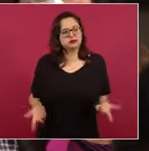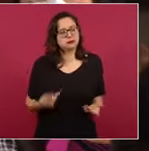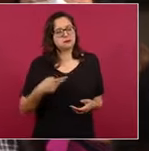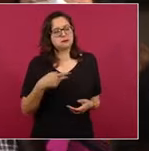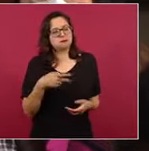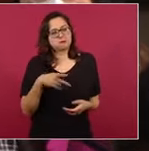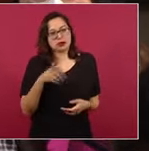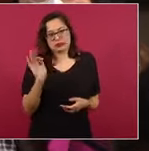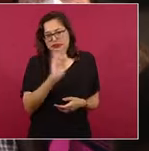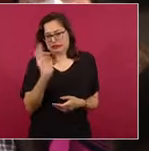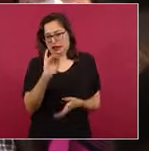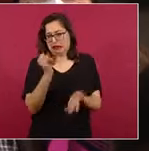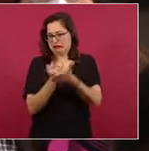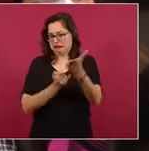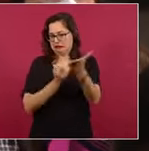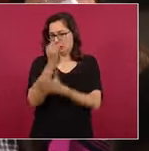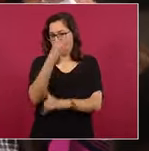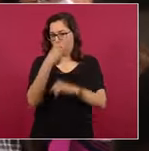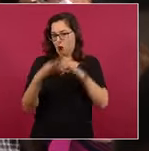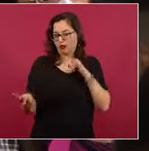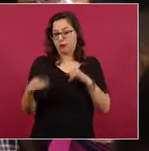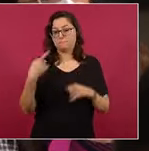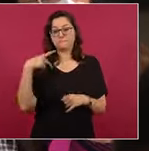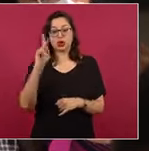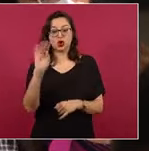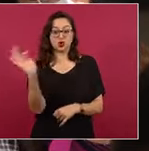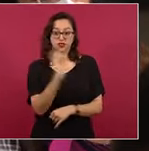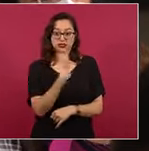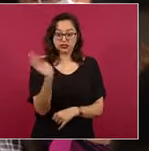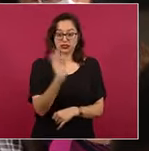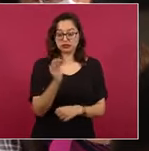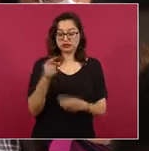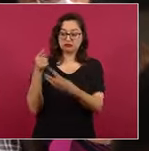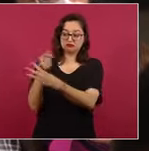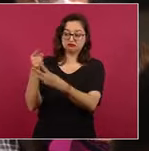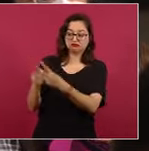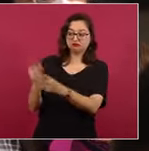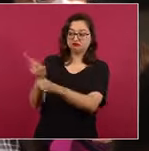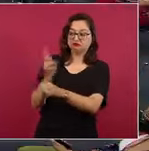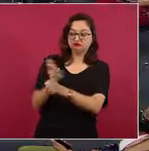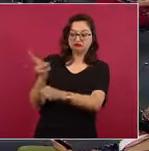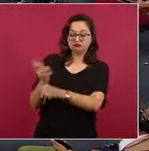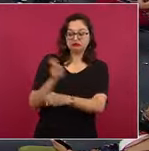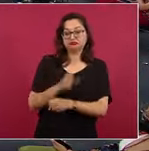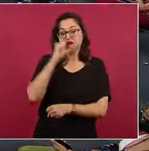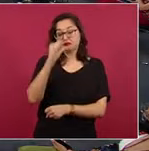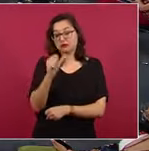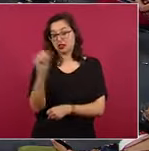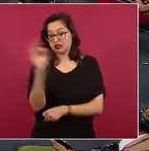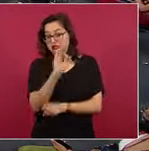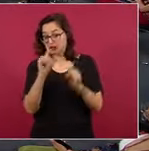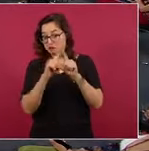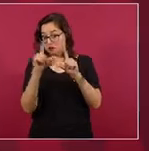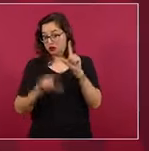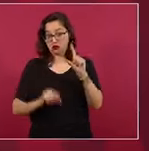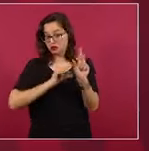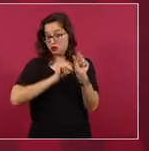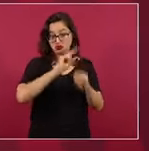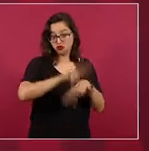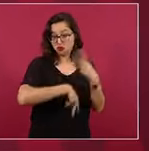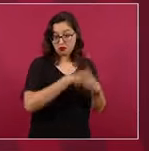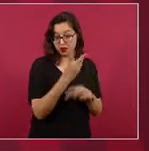en esta situación, ¿usted estaría pensando ir o no a esta cumbre de las Américas en Estados Unidos? Bueno, primero